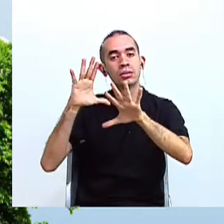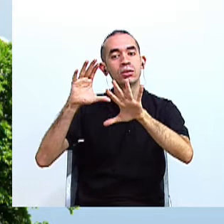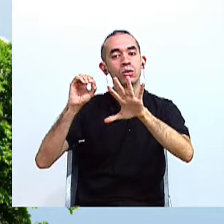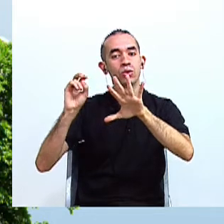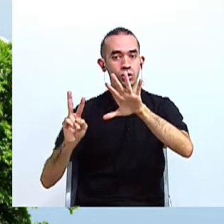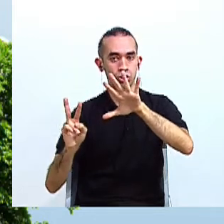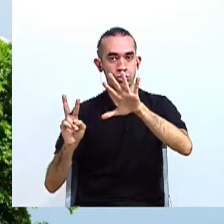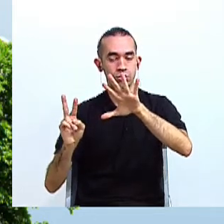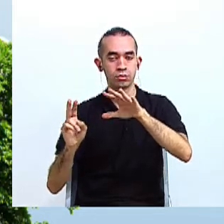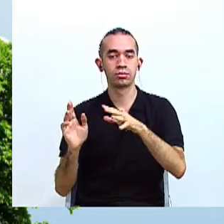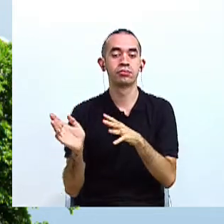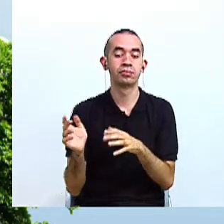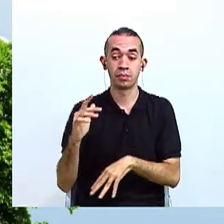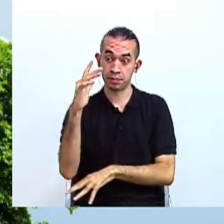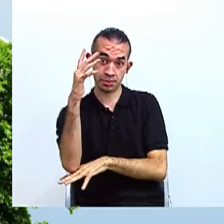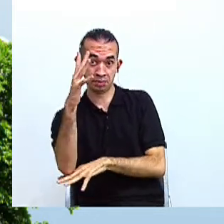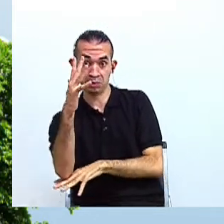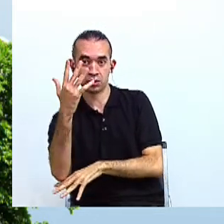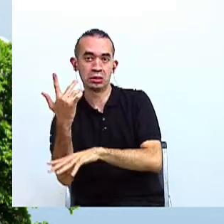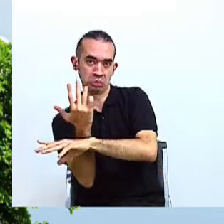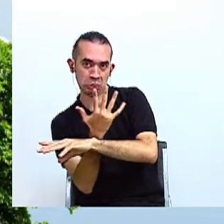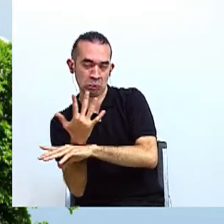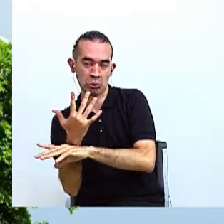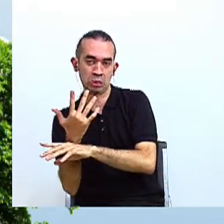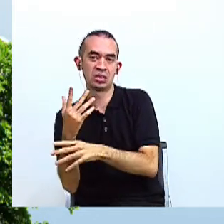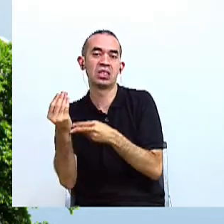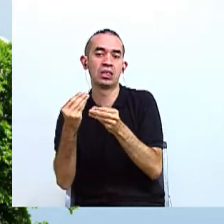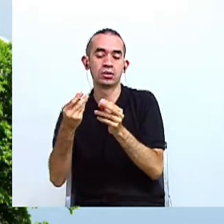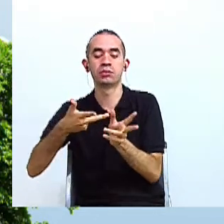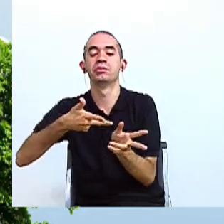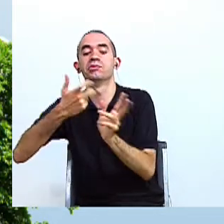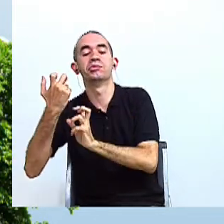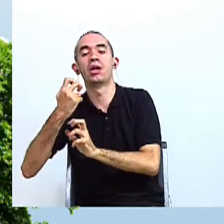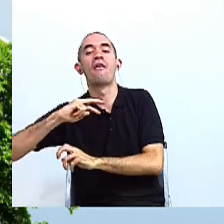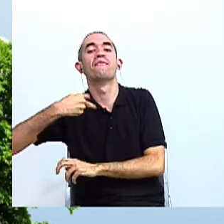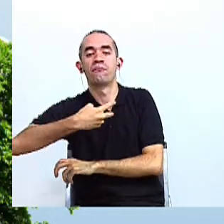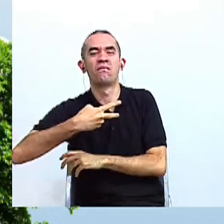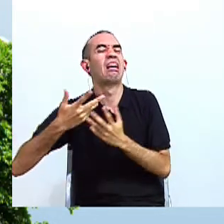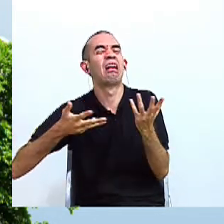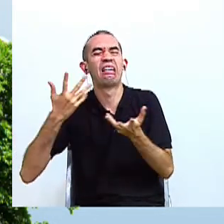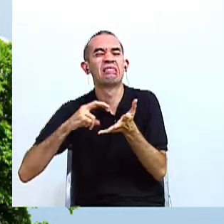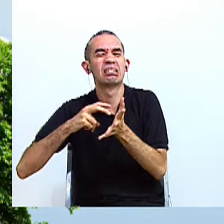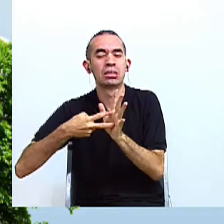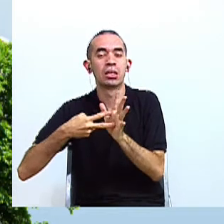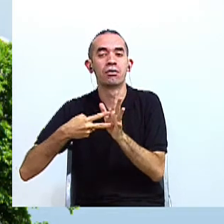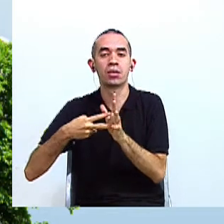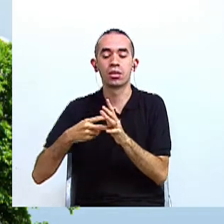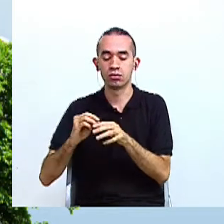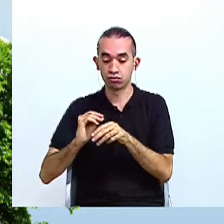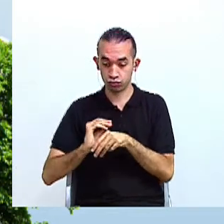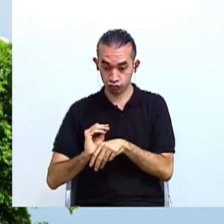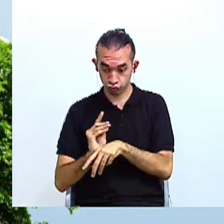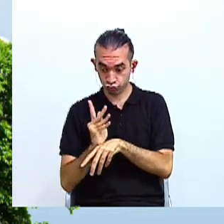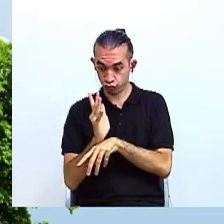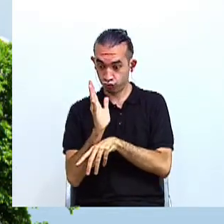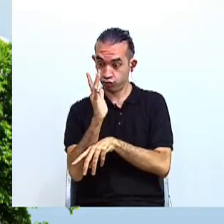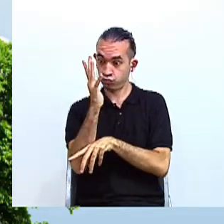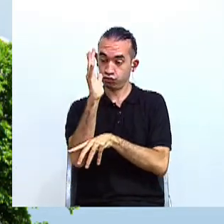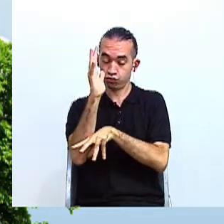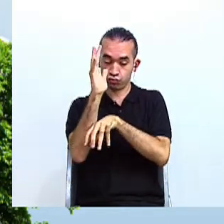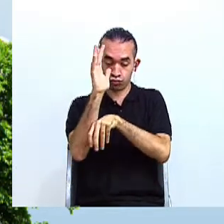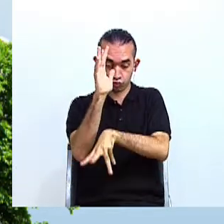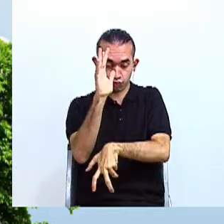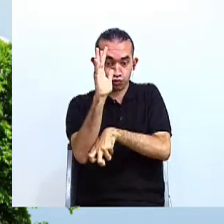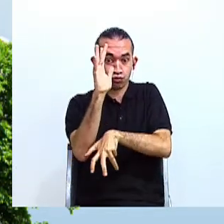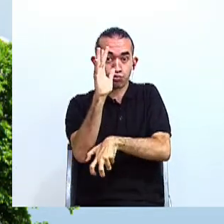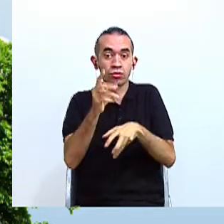carbono, mientras que las plantas realizan el proceso opuesto, el proceso de la fotosíntesis. De ahí que sea tan